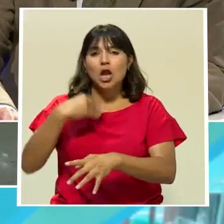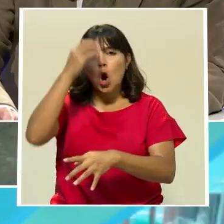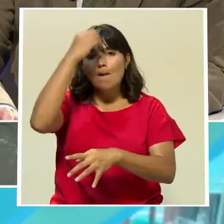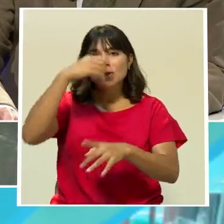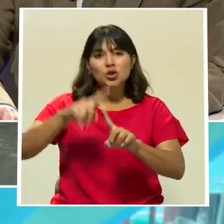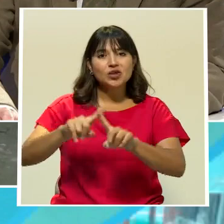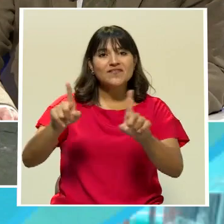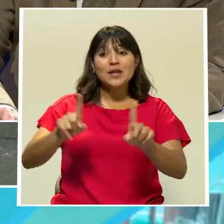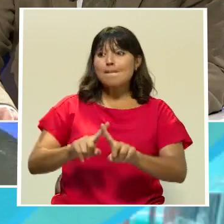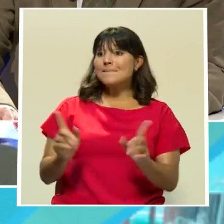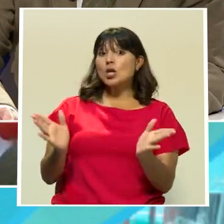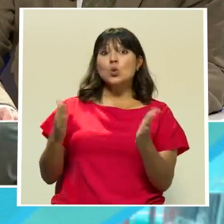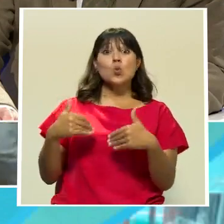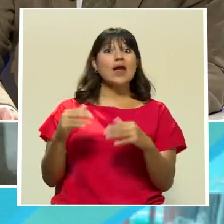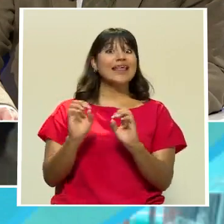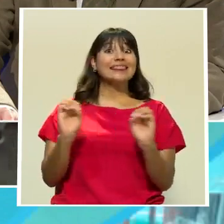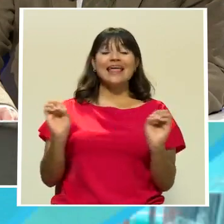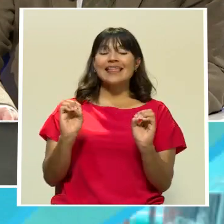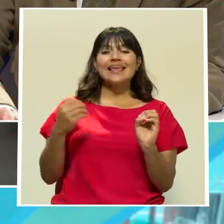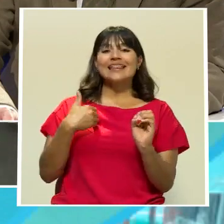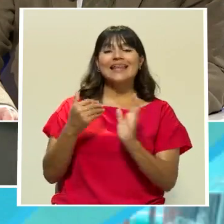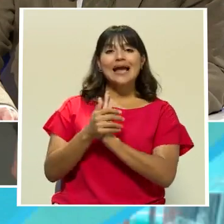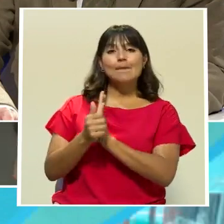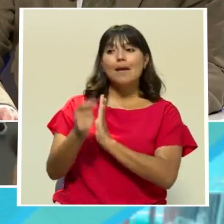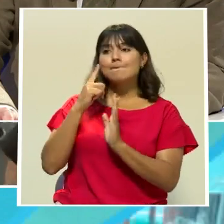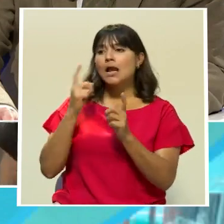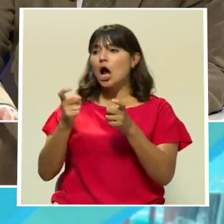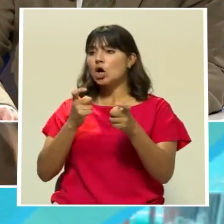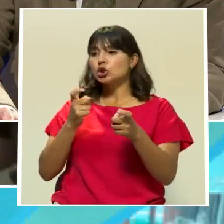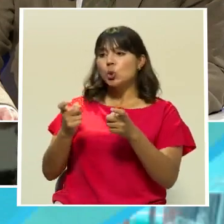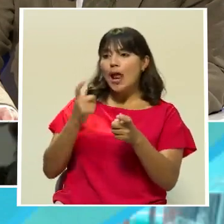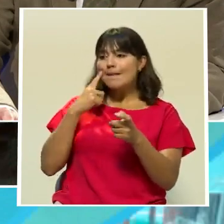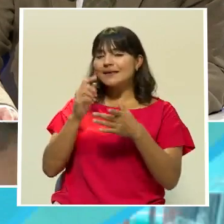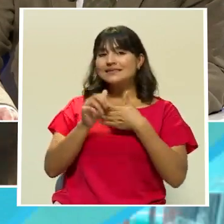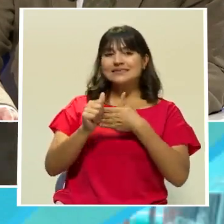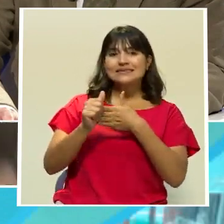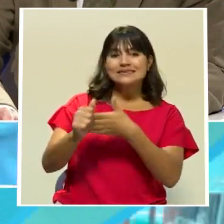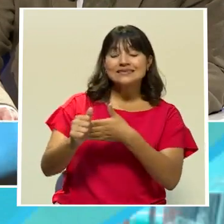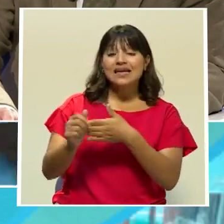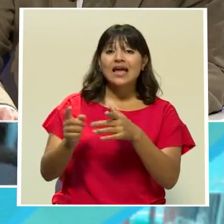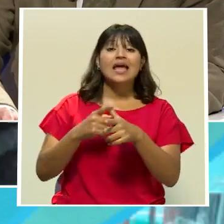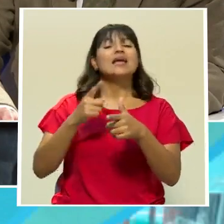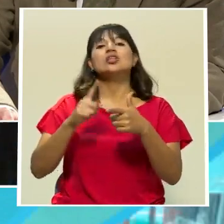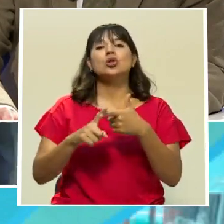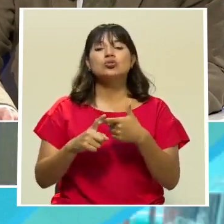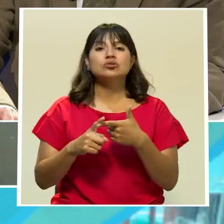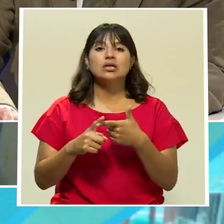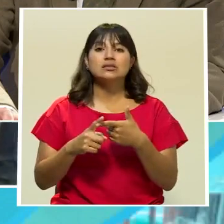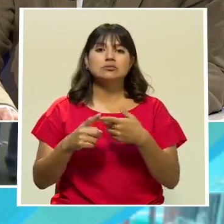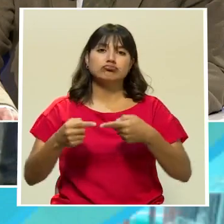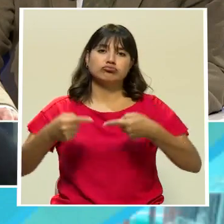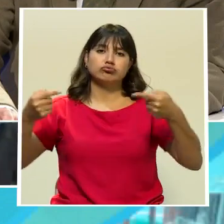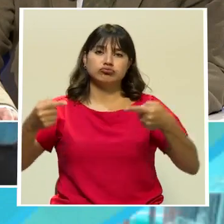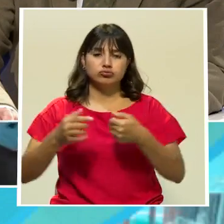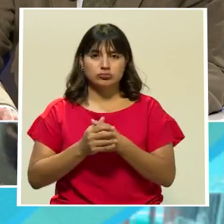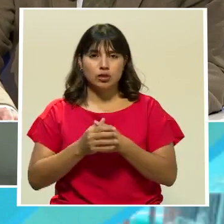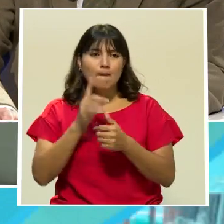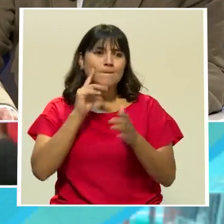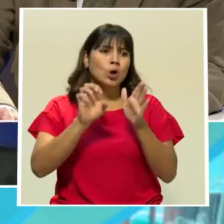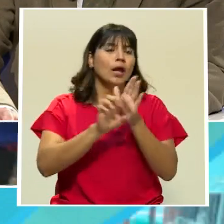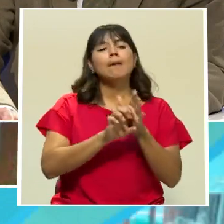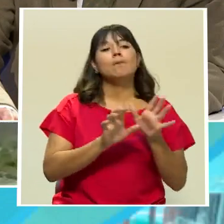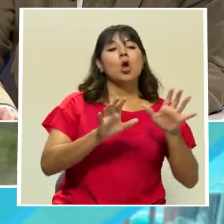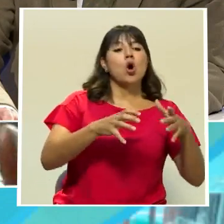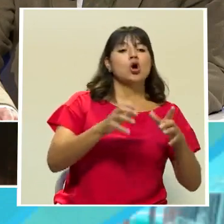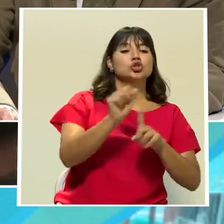organismo capaz de administrar esa diferencia, la justicia en algún sentido, la policía en otros sentidos, la política, el